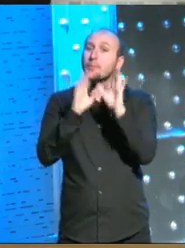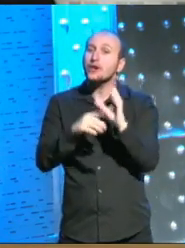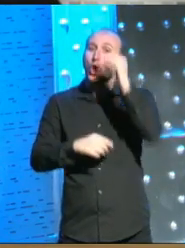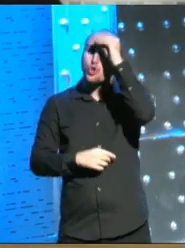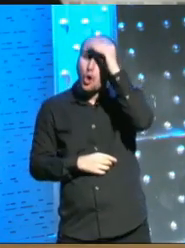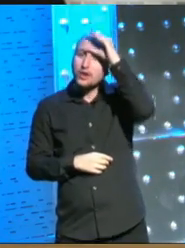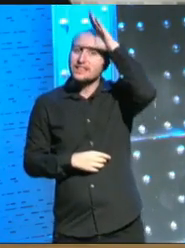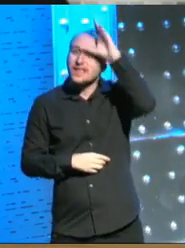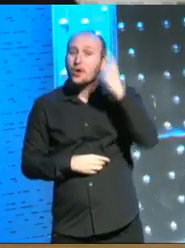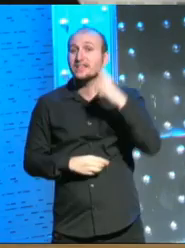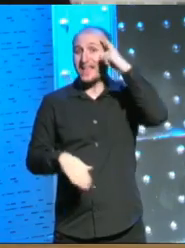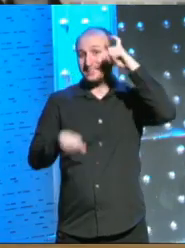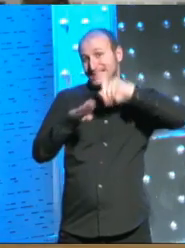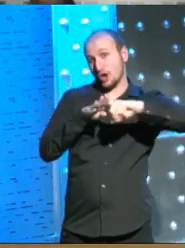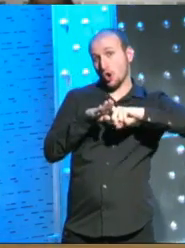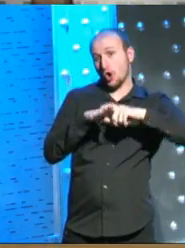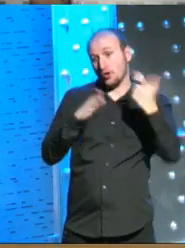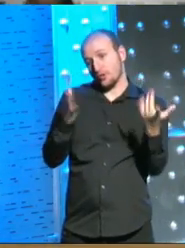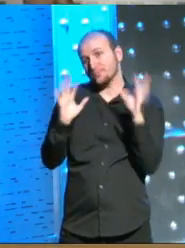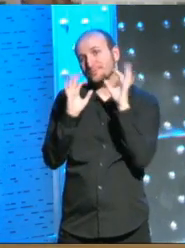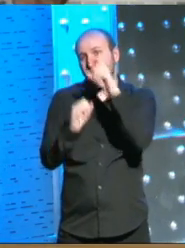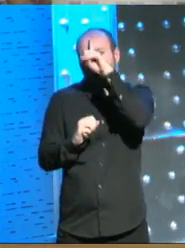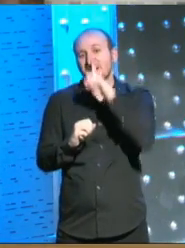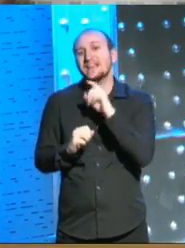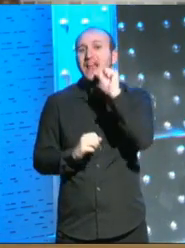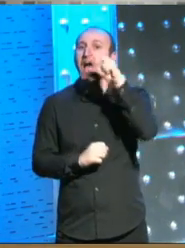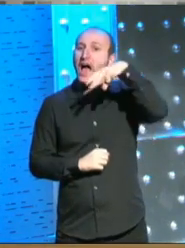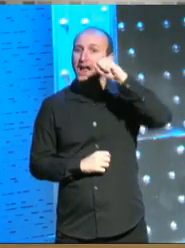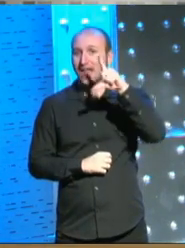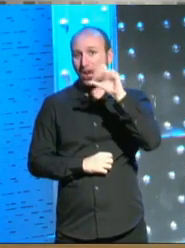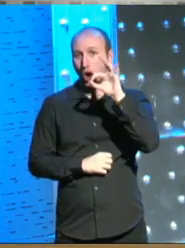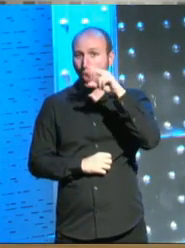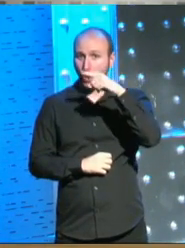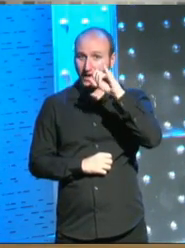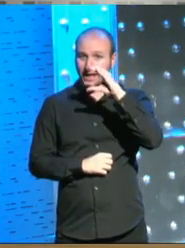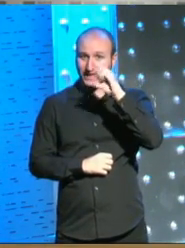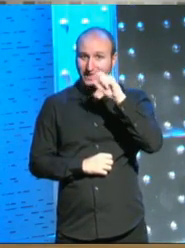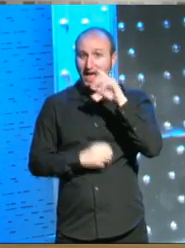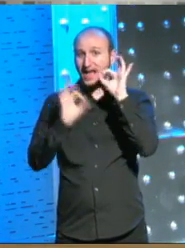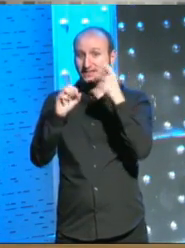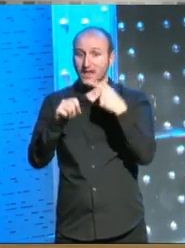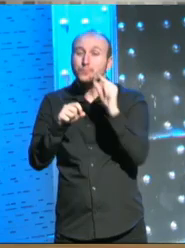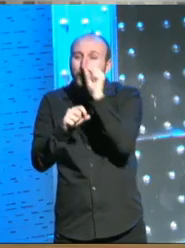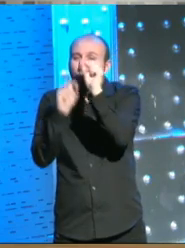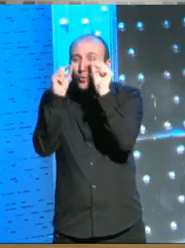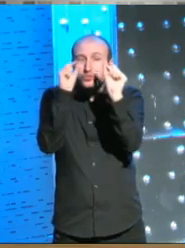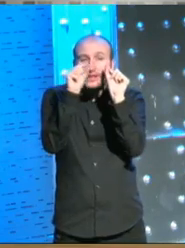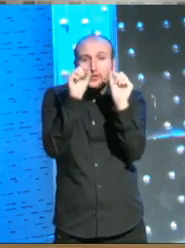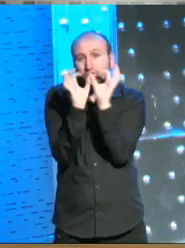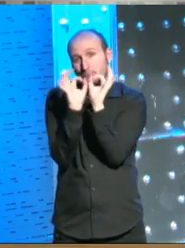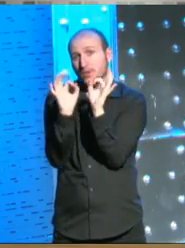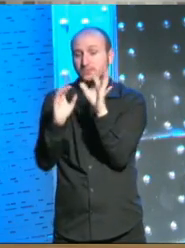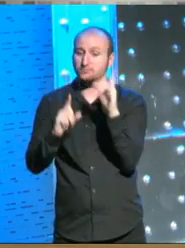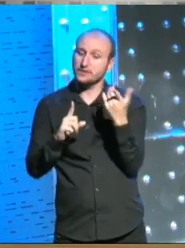psicológico es una imagen analógica. Vemos formas compactas y continuas, no vemos puntitos, ¿no? Por tanto, vean que en la